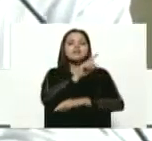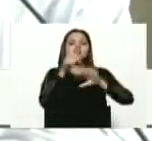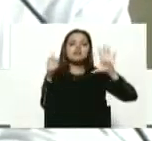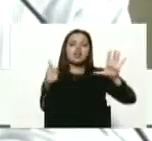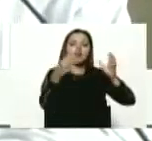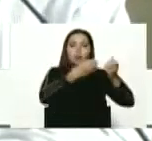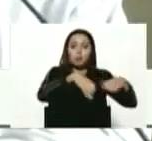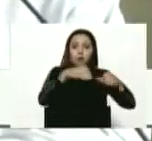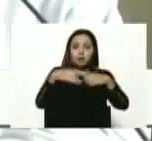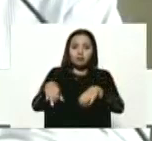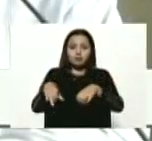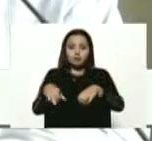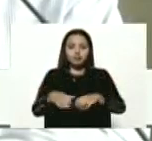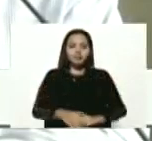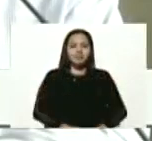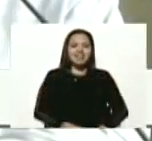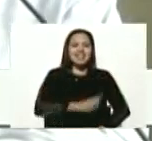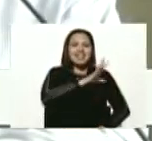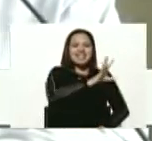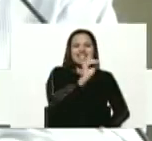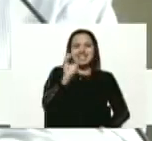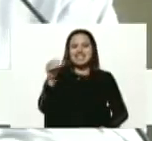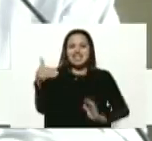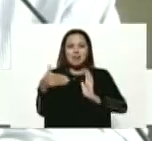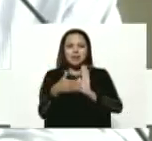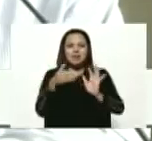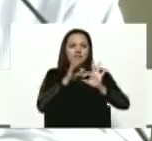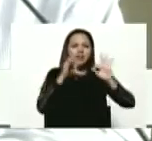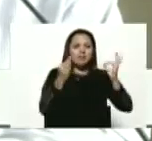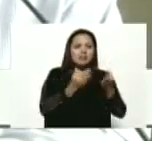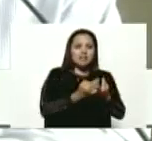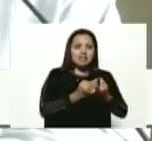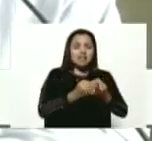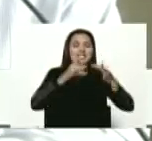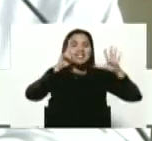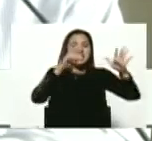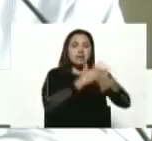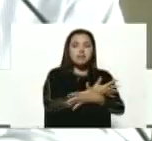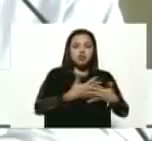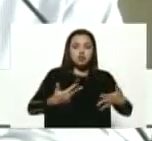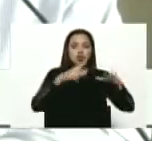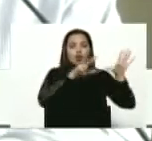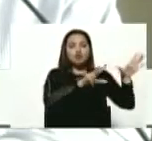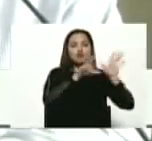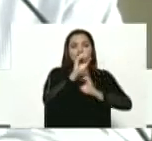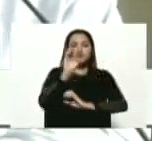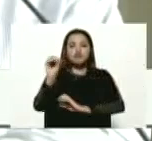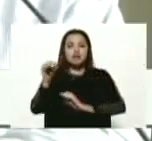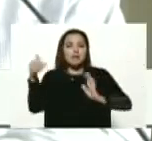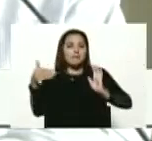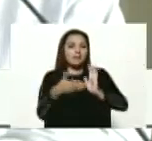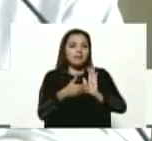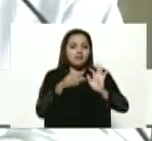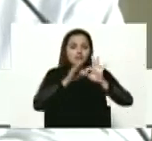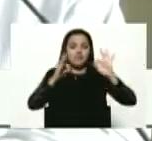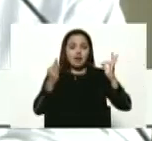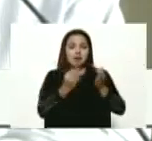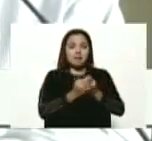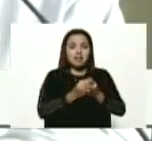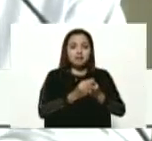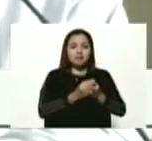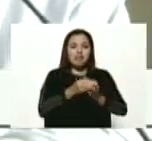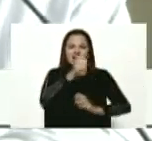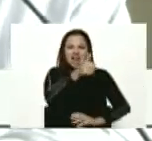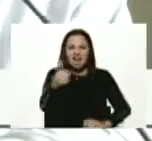Si nosotros con 500.000 familias de las 7.800.000 familias que tiene el país, podemos con 20 gallinas